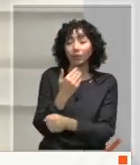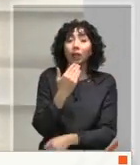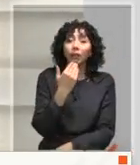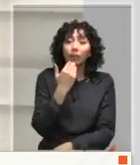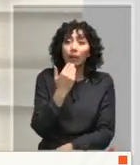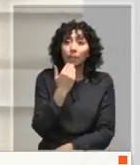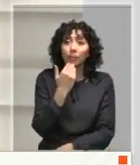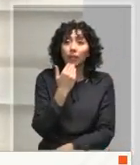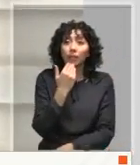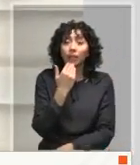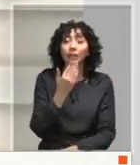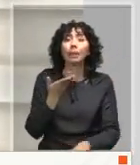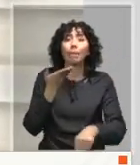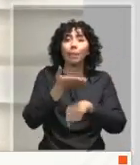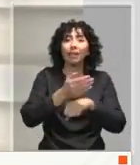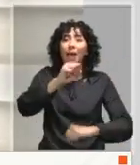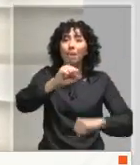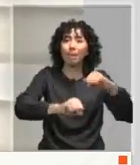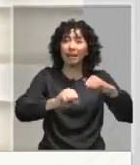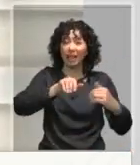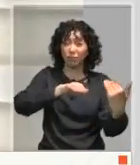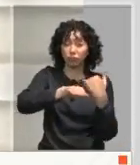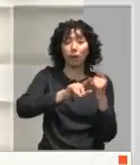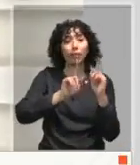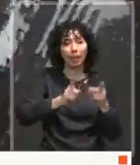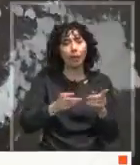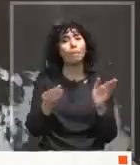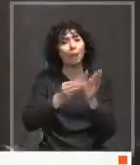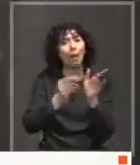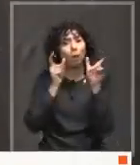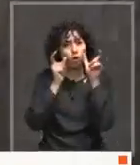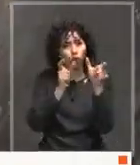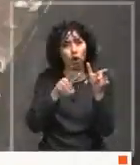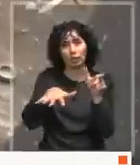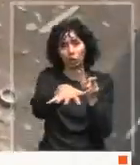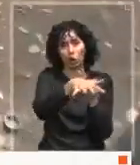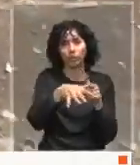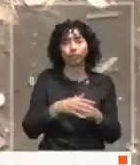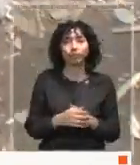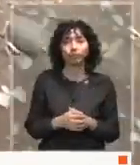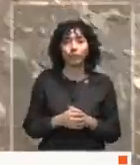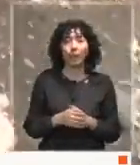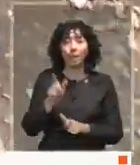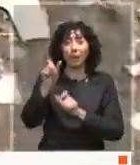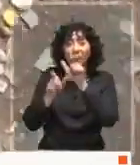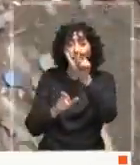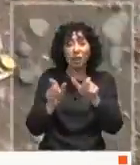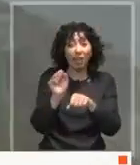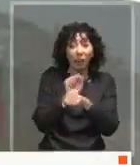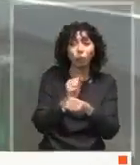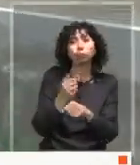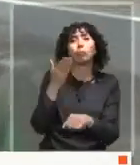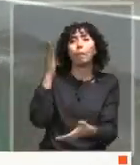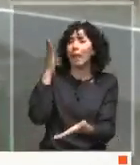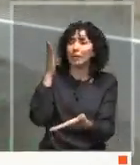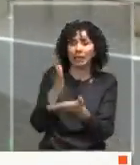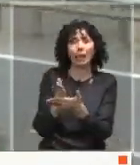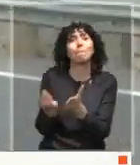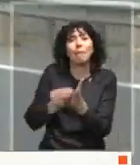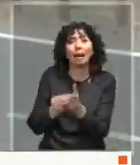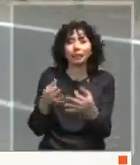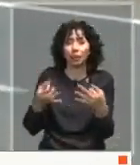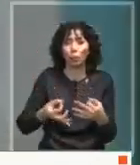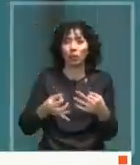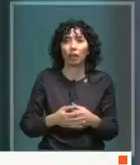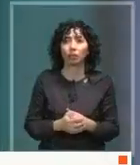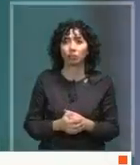le solicitó a la sociedad concesionaria reforzar las rondas de patrullaje en la zona. Los usuarios exigen mayor seguridad. Si tú circulas un poco